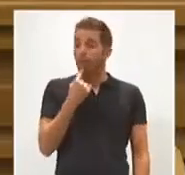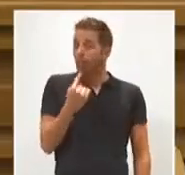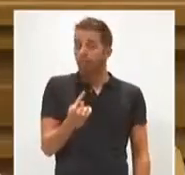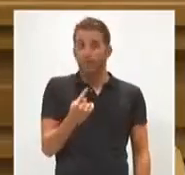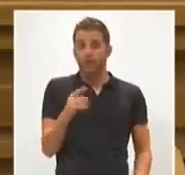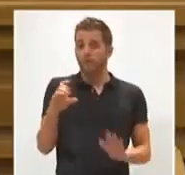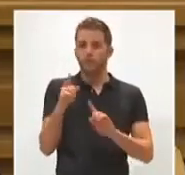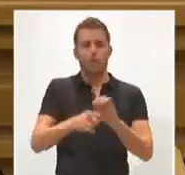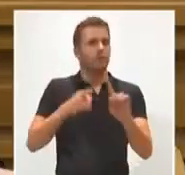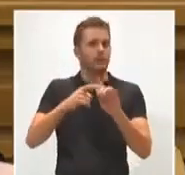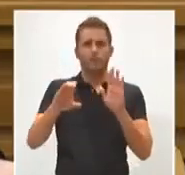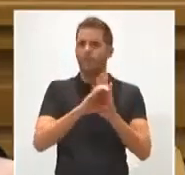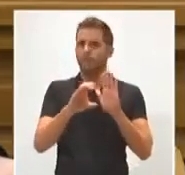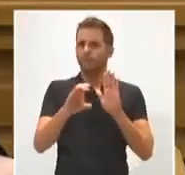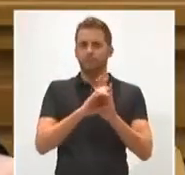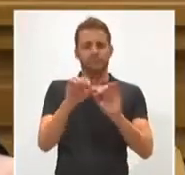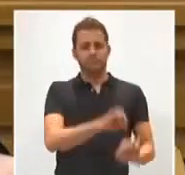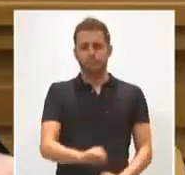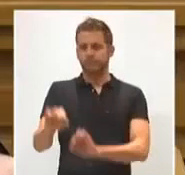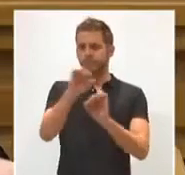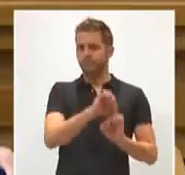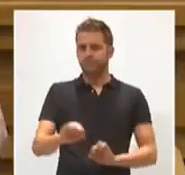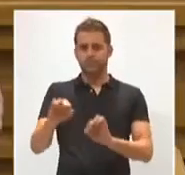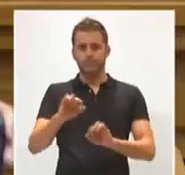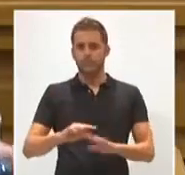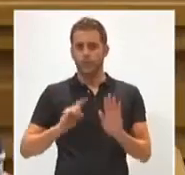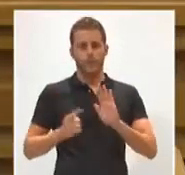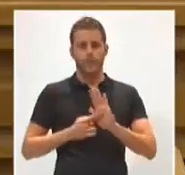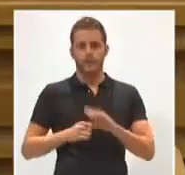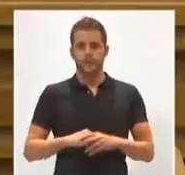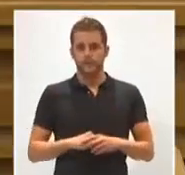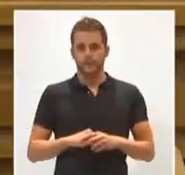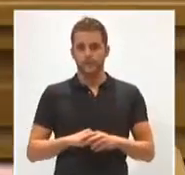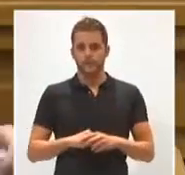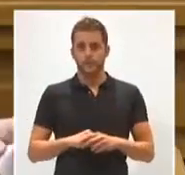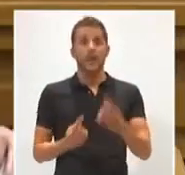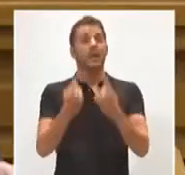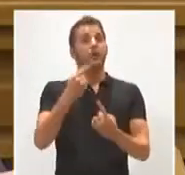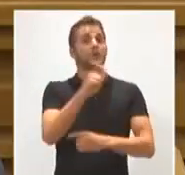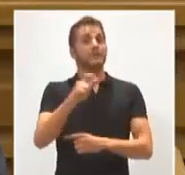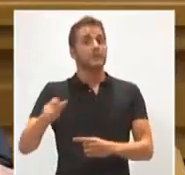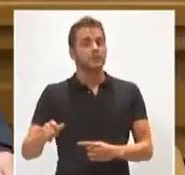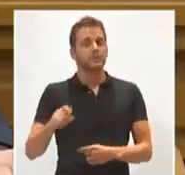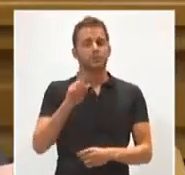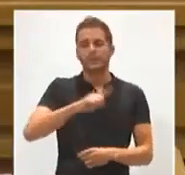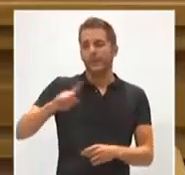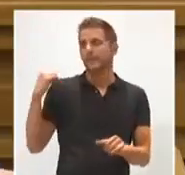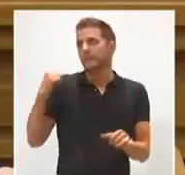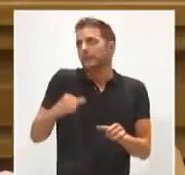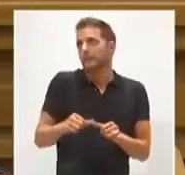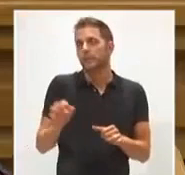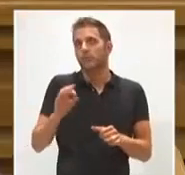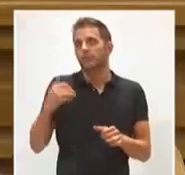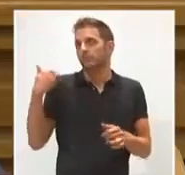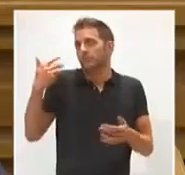constitucional extrema extrema hay gente que a lo mejor en estos meses son buenos lleva así con